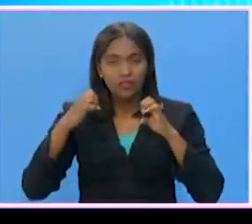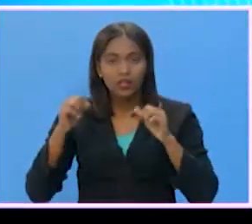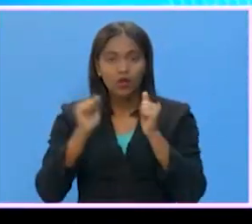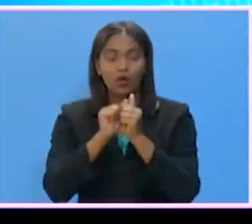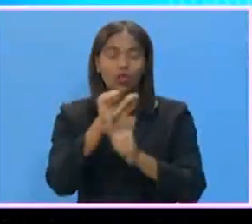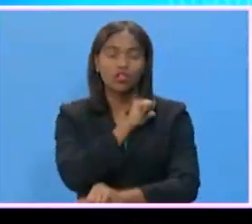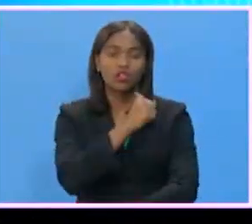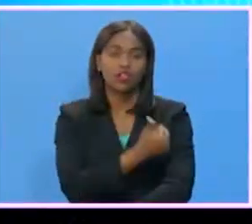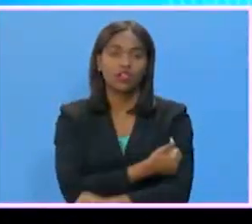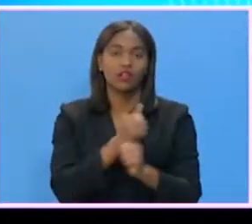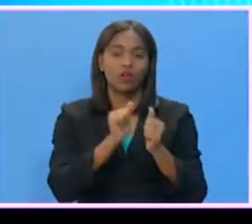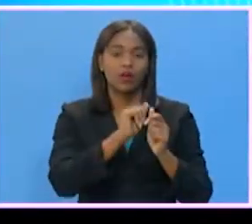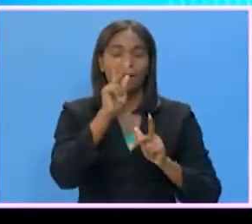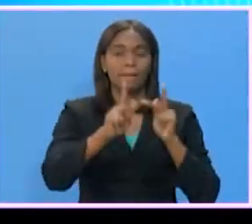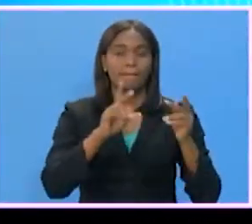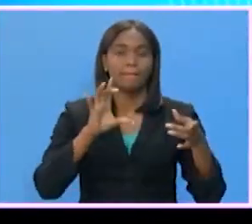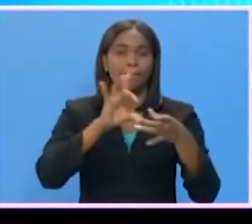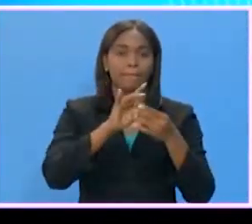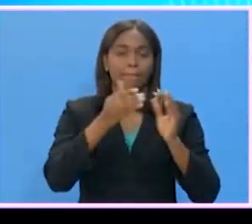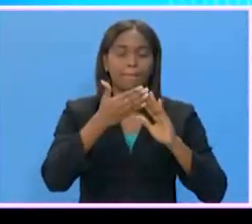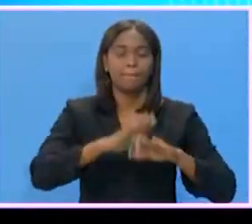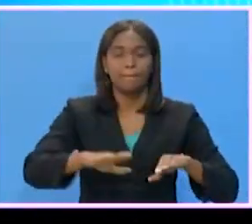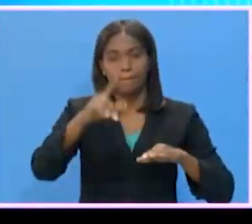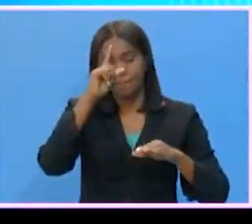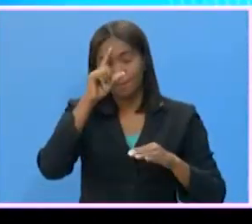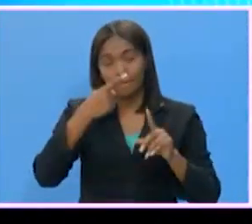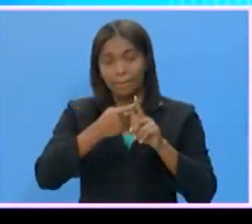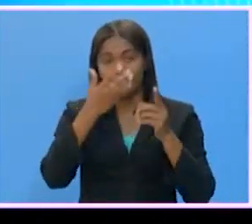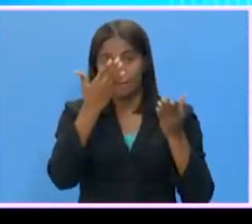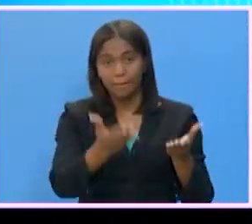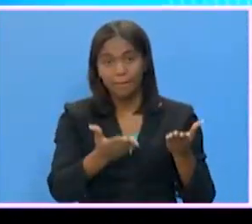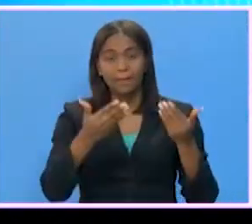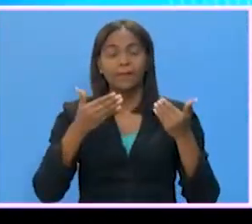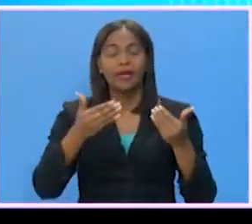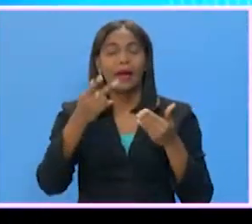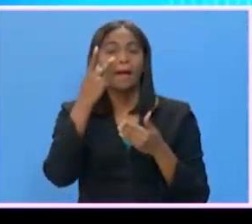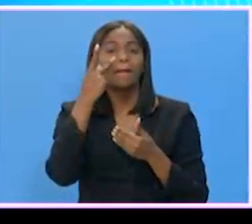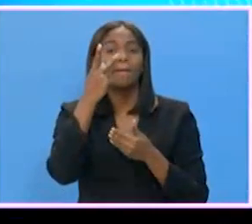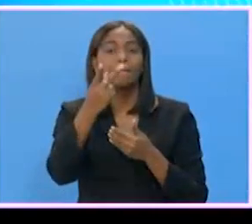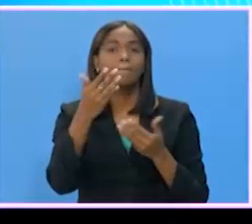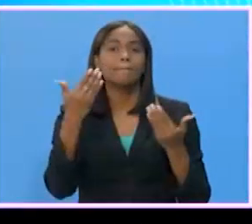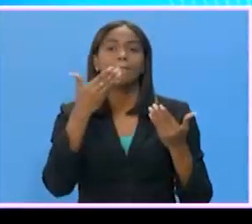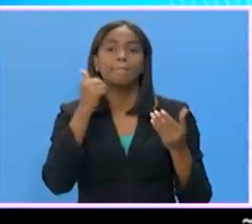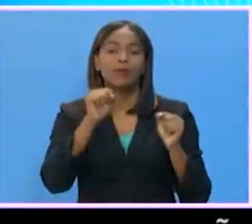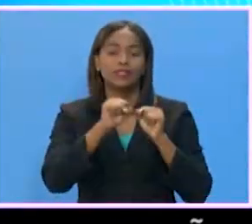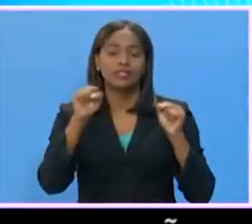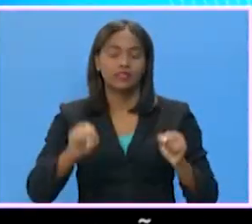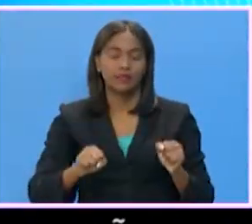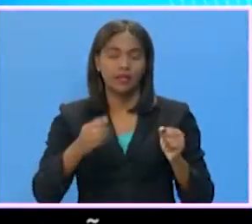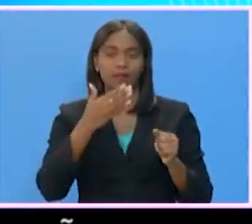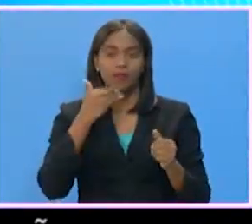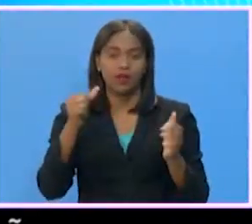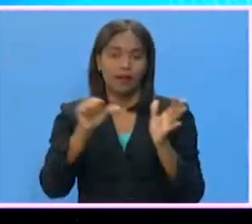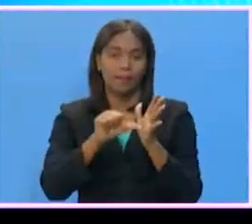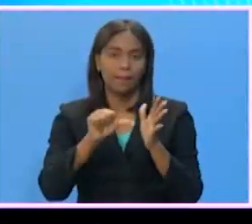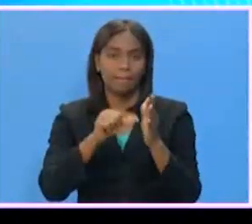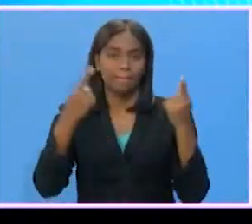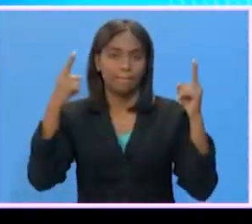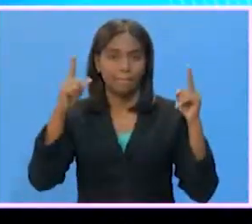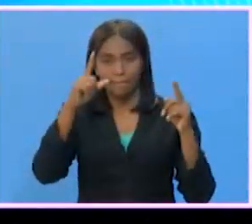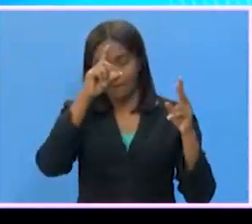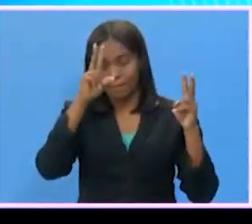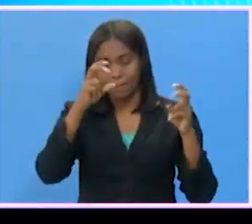las autoridades y actores vinculados al sector para, desde allí, pues, tener una visión sistémica y capitalizar los avances logrados en